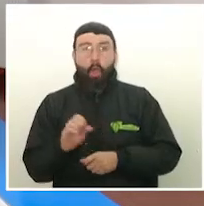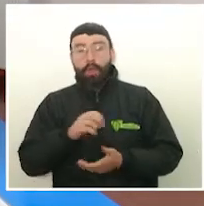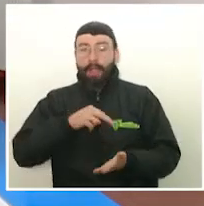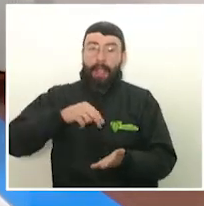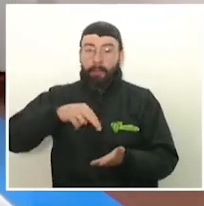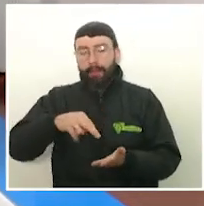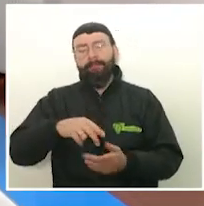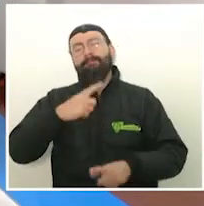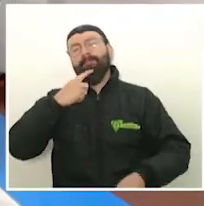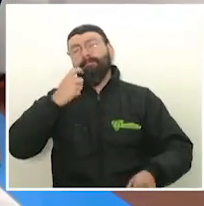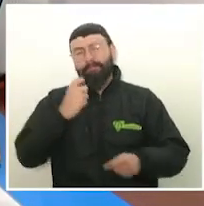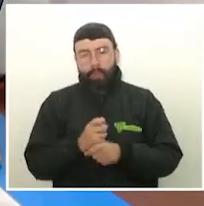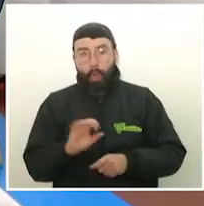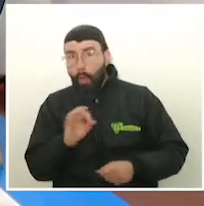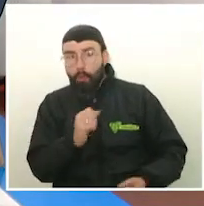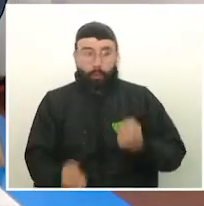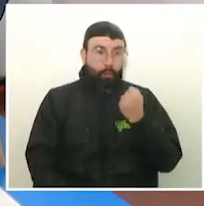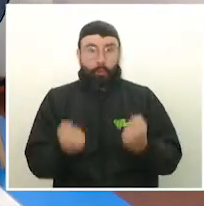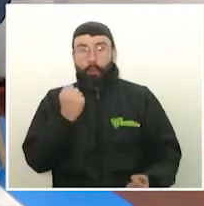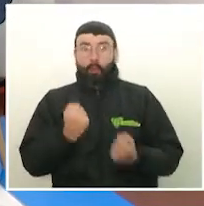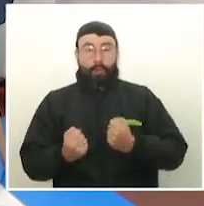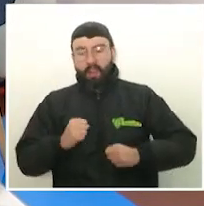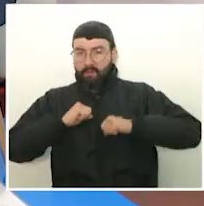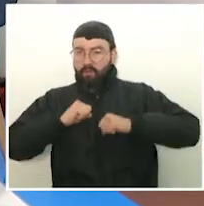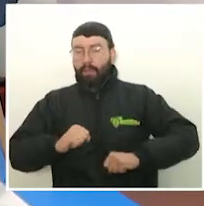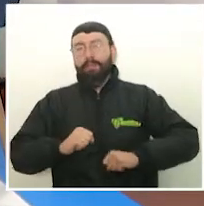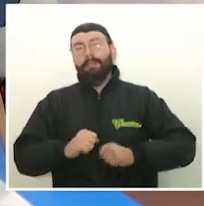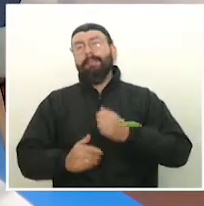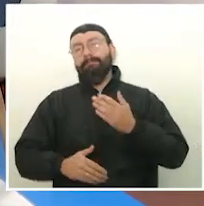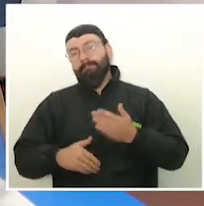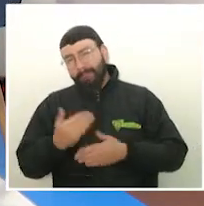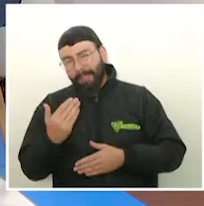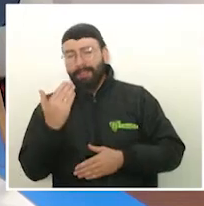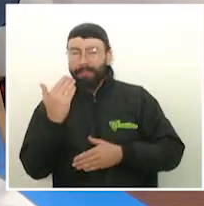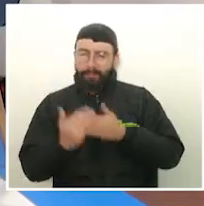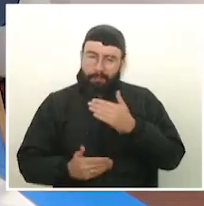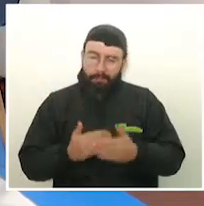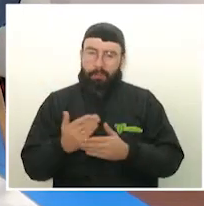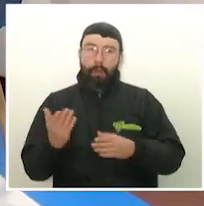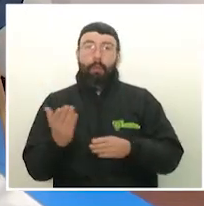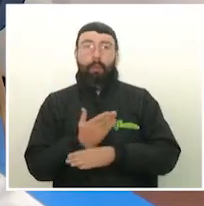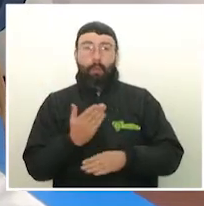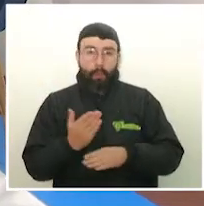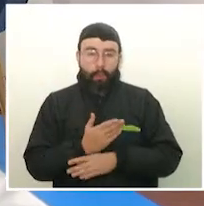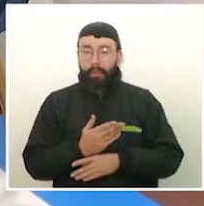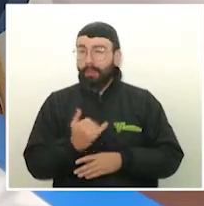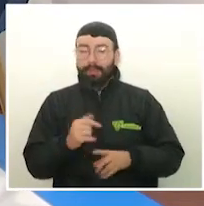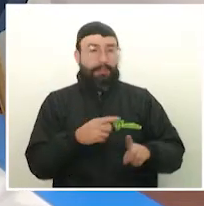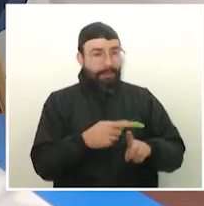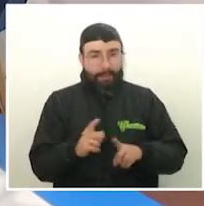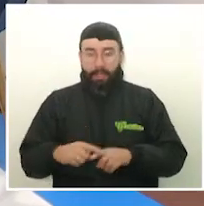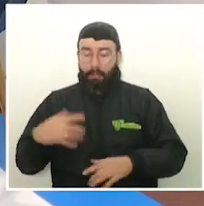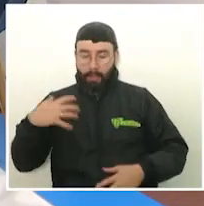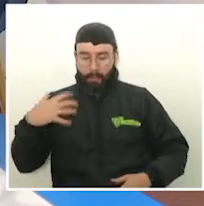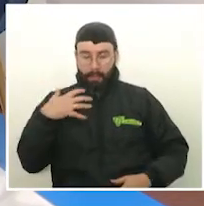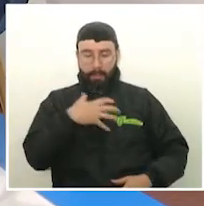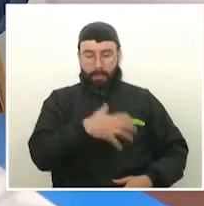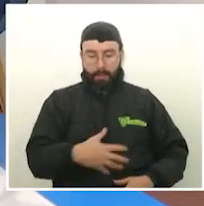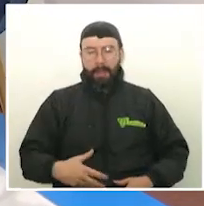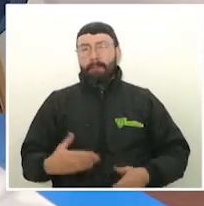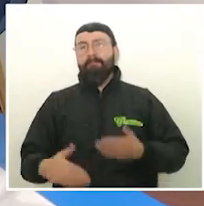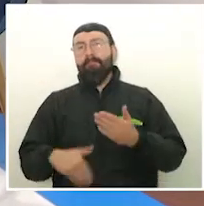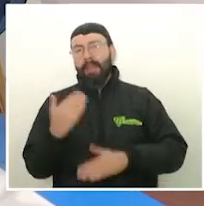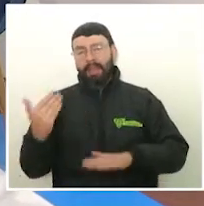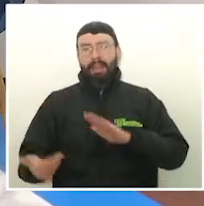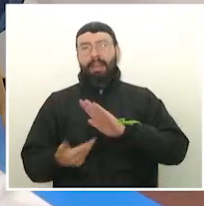tener más vitalidad, el tener más fuerza, empezamos a tener compromiso a nivel de diferentes órganos. En estas